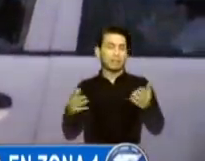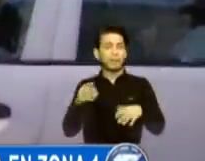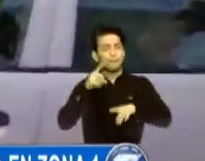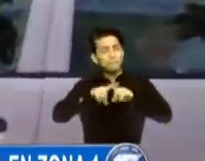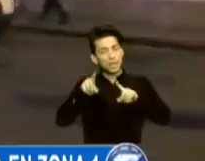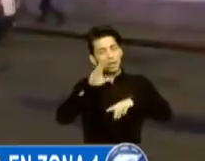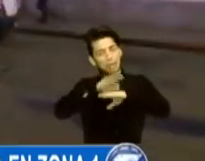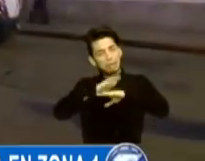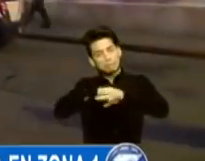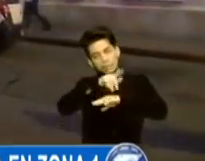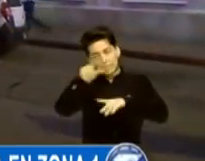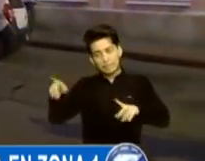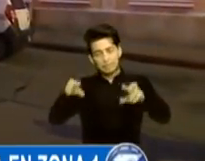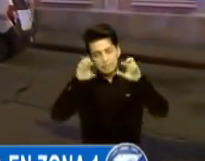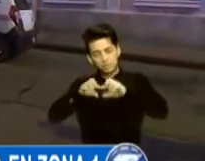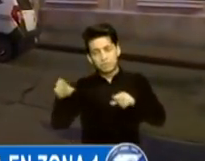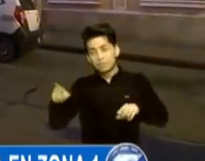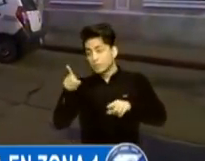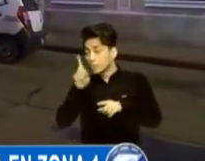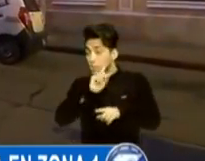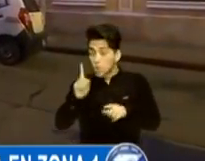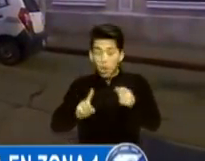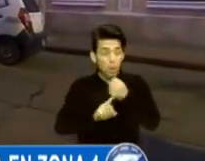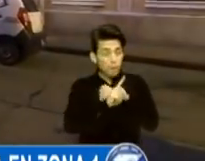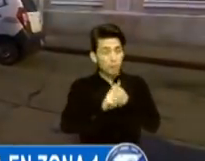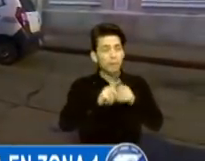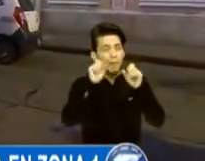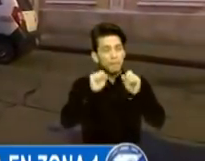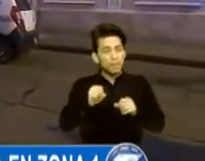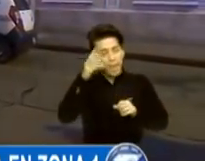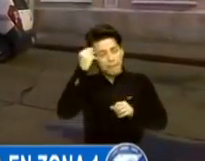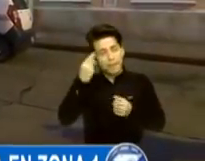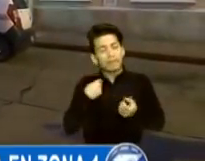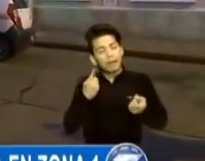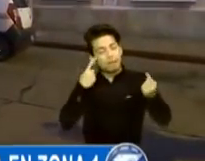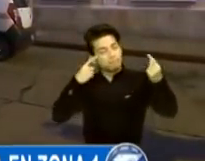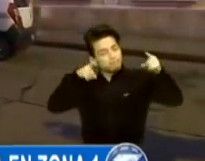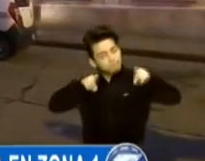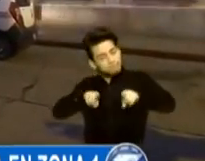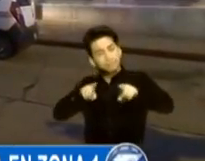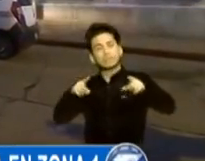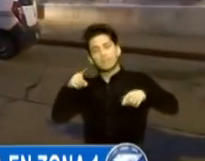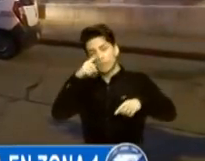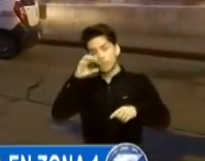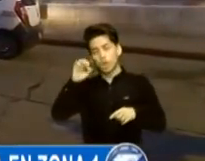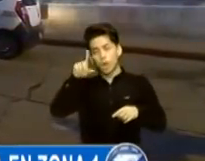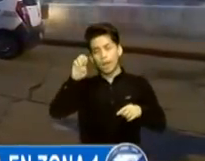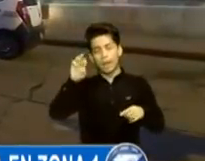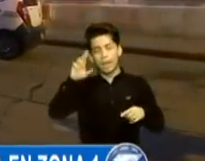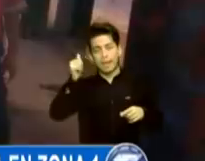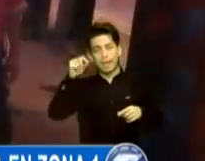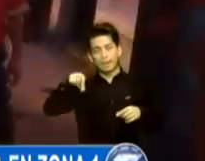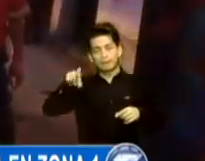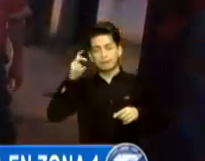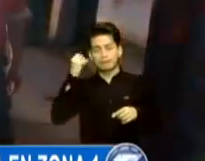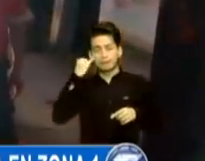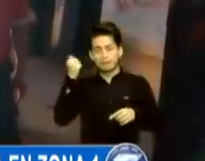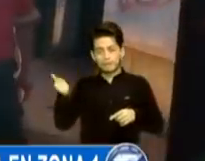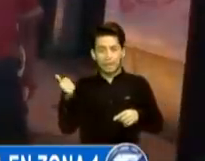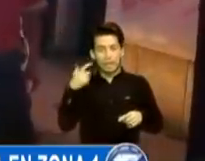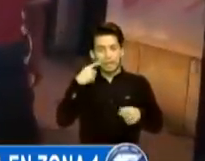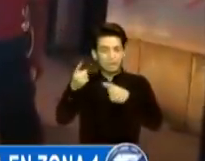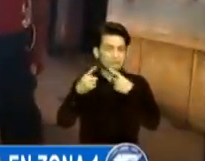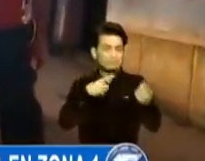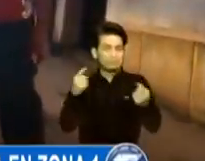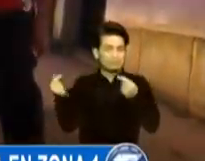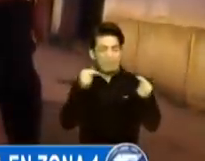guatemaltecos que para evitar situaciones como esta, ser más tolerante y si es posible salir más temprano de casa para evitar una confrontación con otras personas, ya que muchas veces